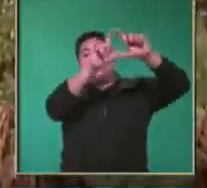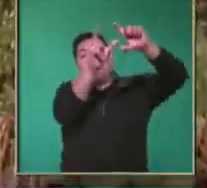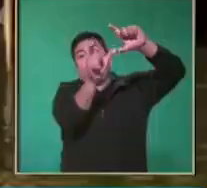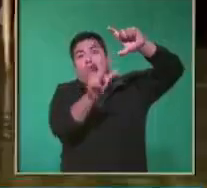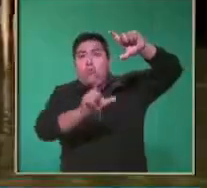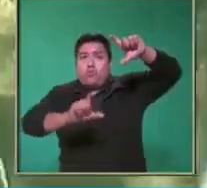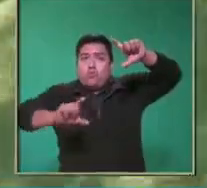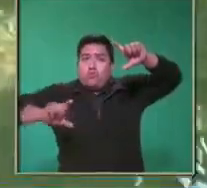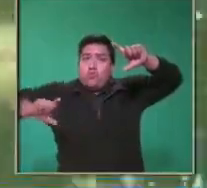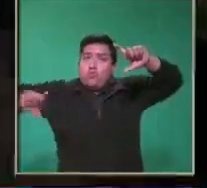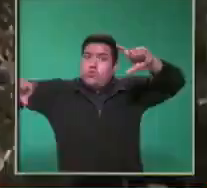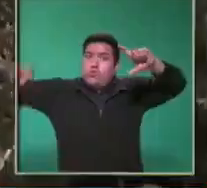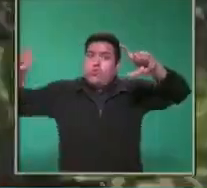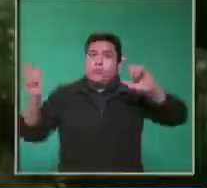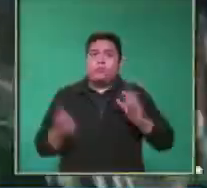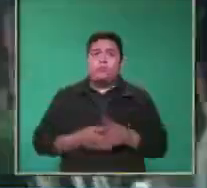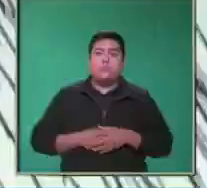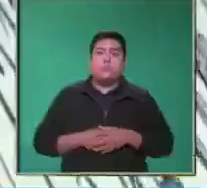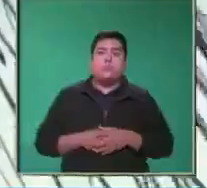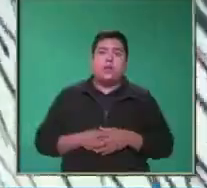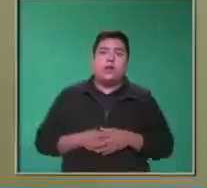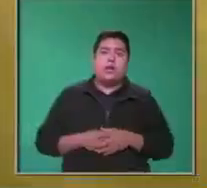del litoral.